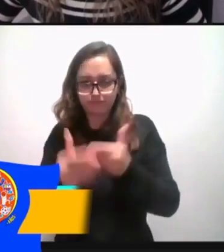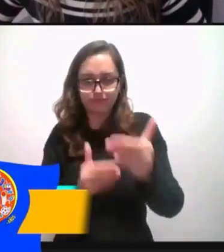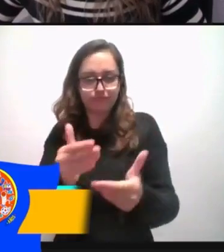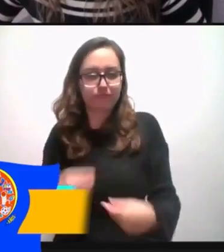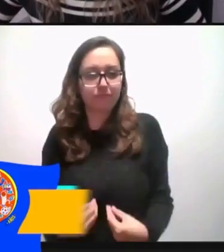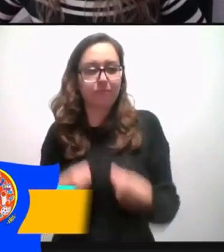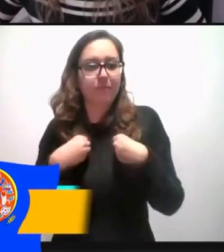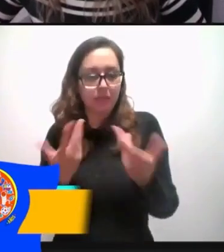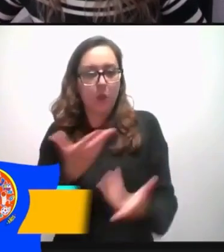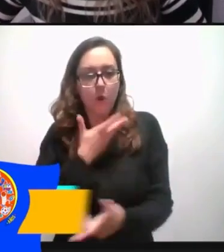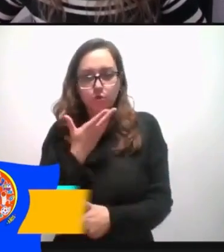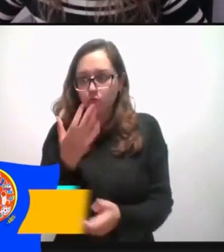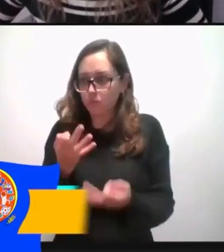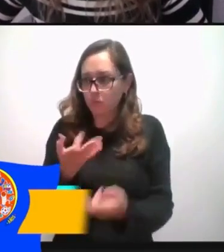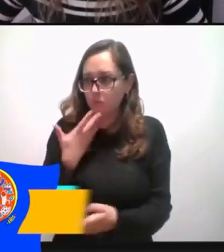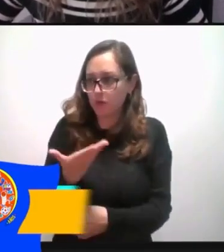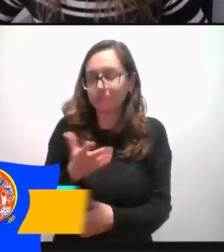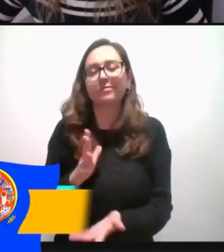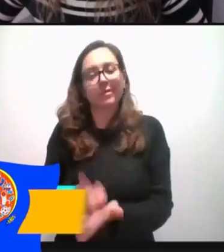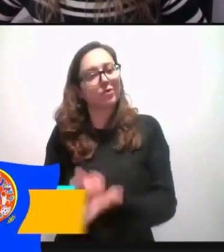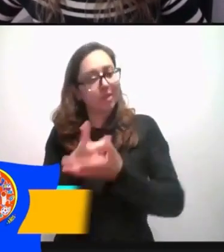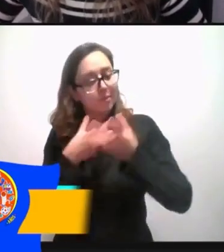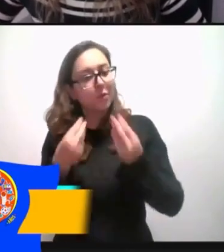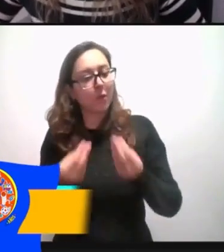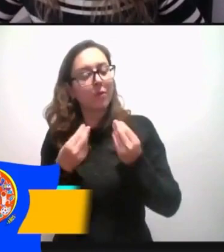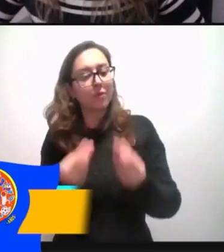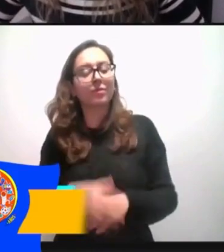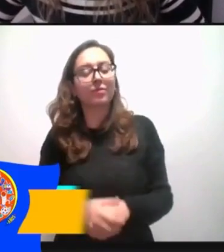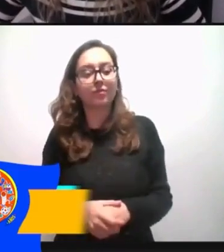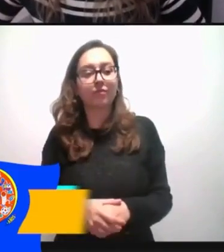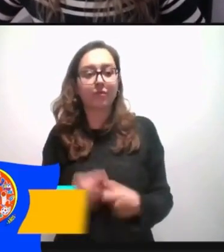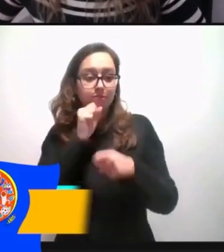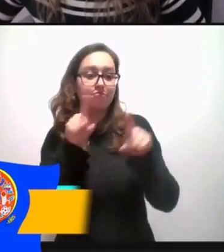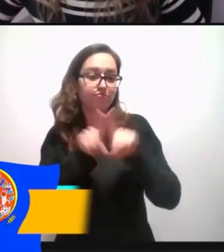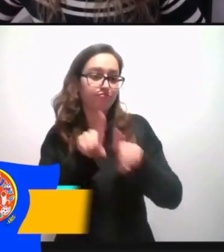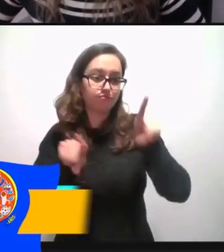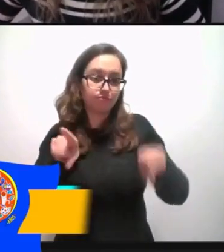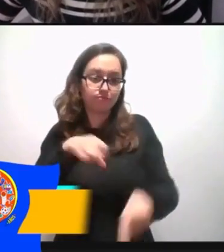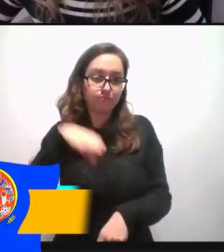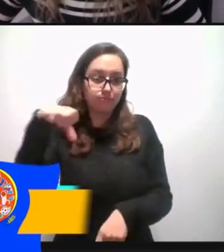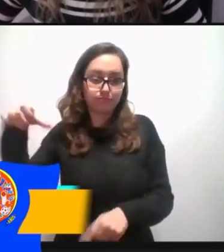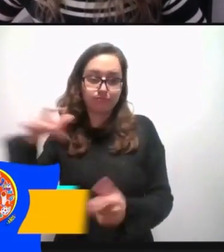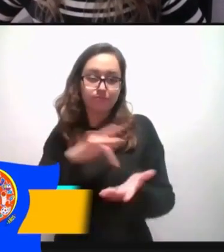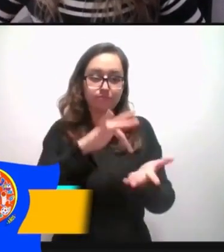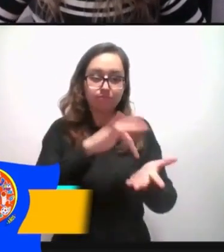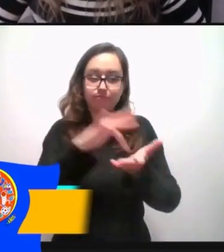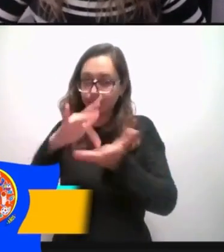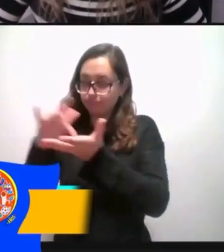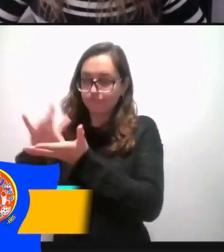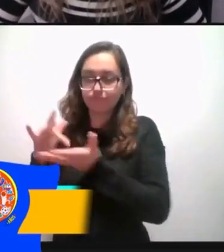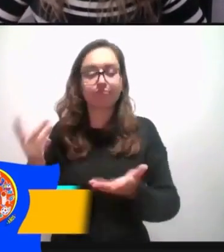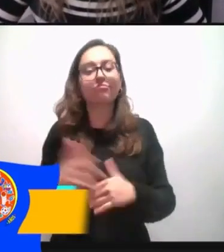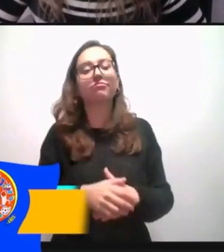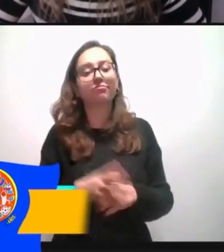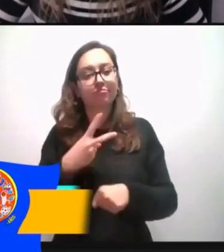adecuada y respecto a la edad de cada quien. Gracias por la iniciativa. Los felicito